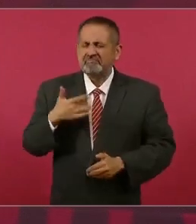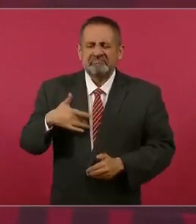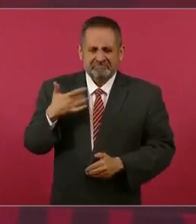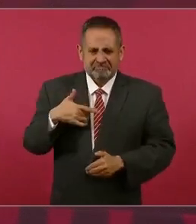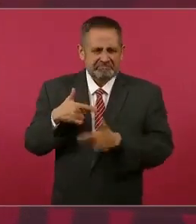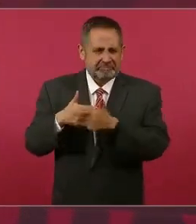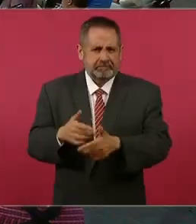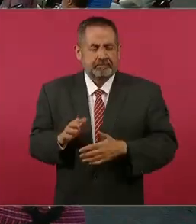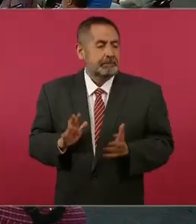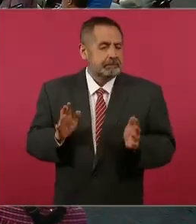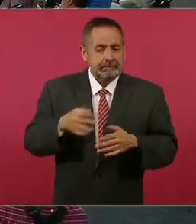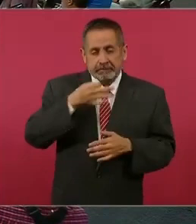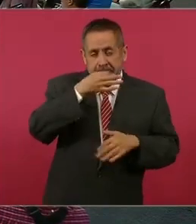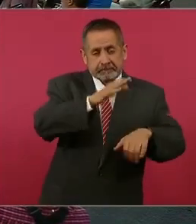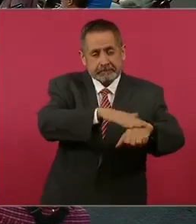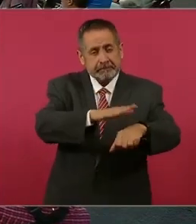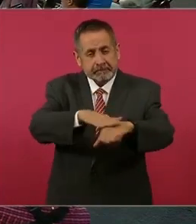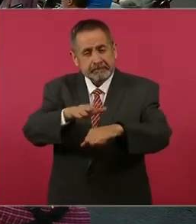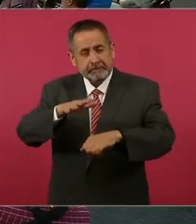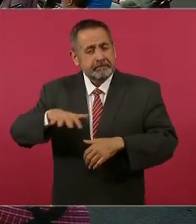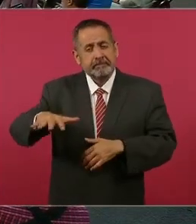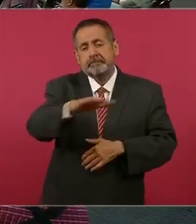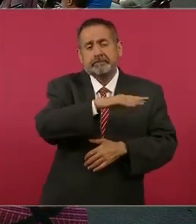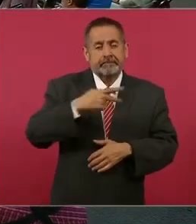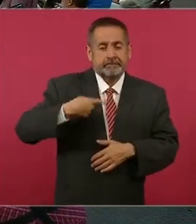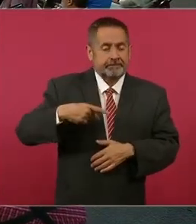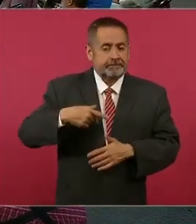Entonces, también para decirle a la gente